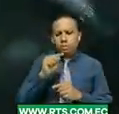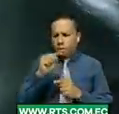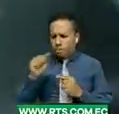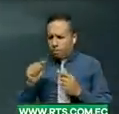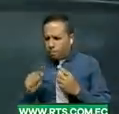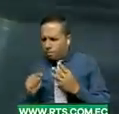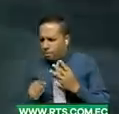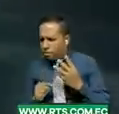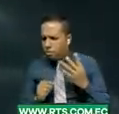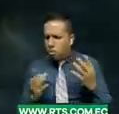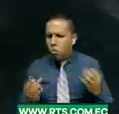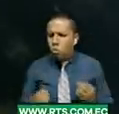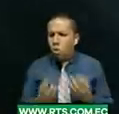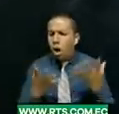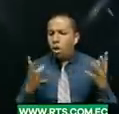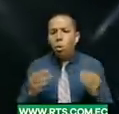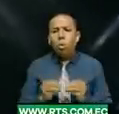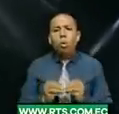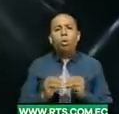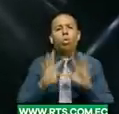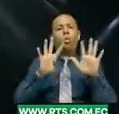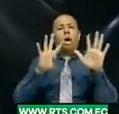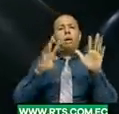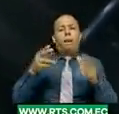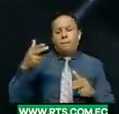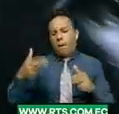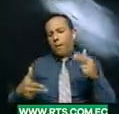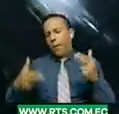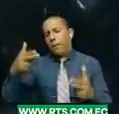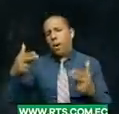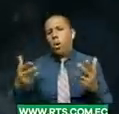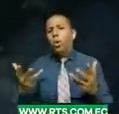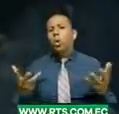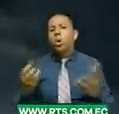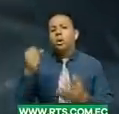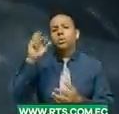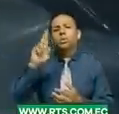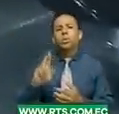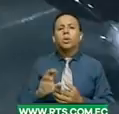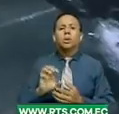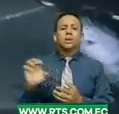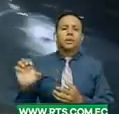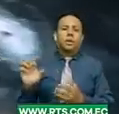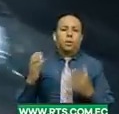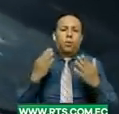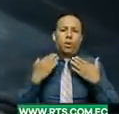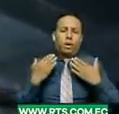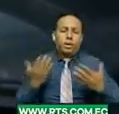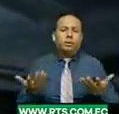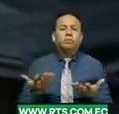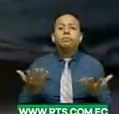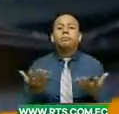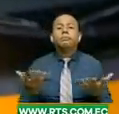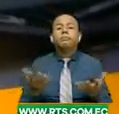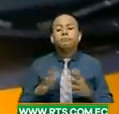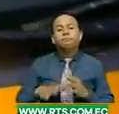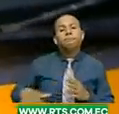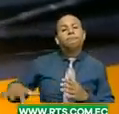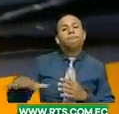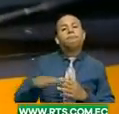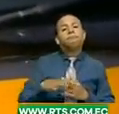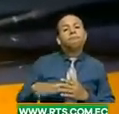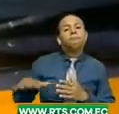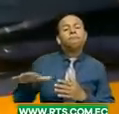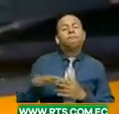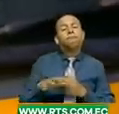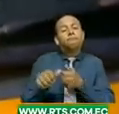9 impactos de bala que ha recibido este taxi en el suroeste de Guayaquil, específicamente en el sector